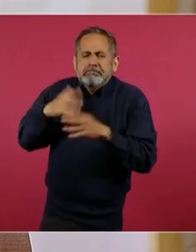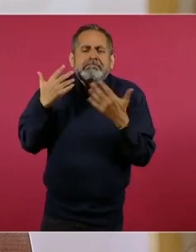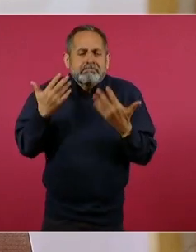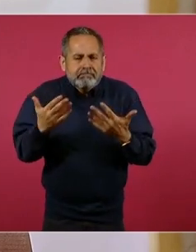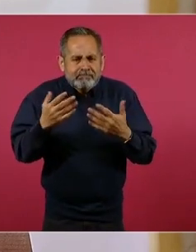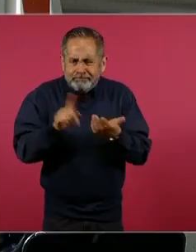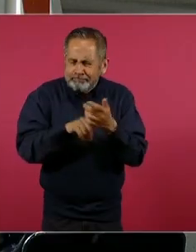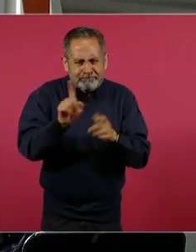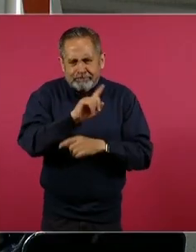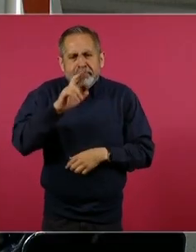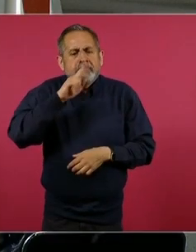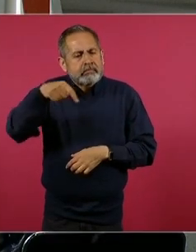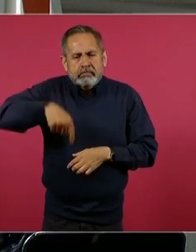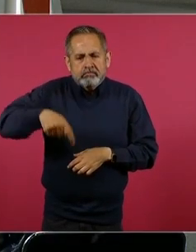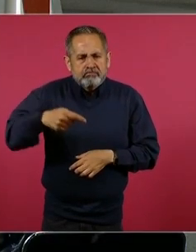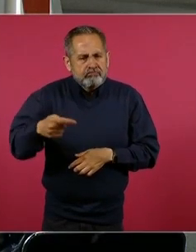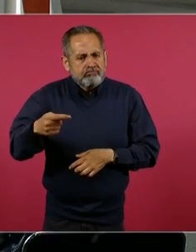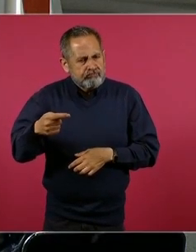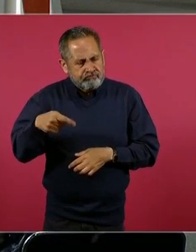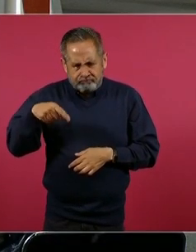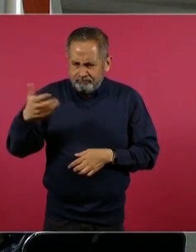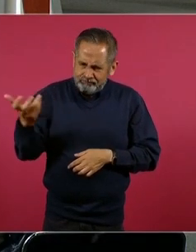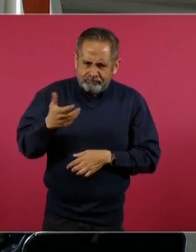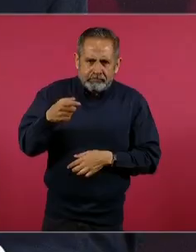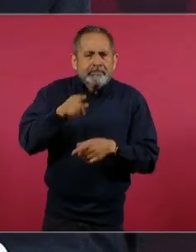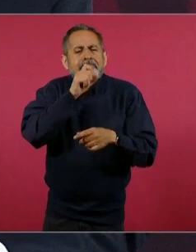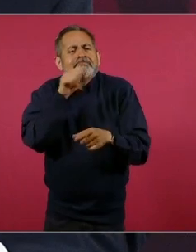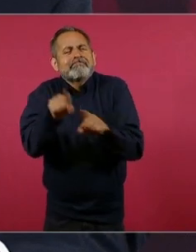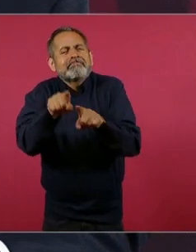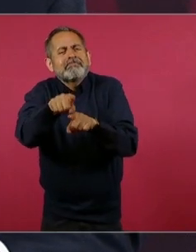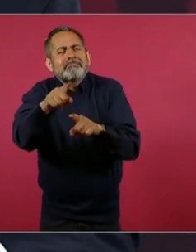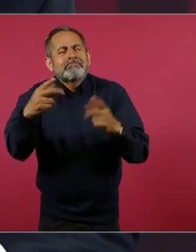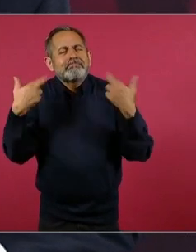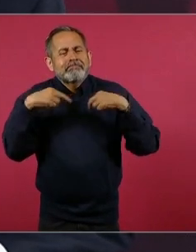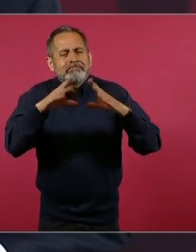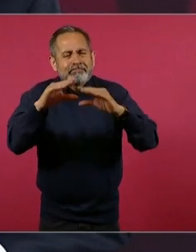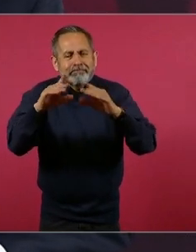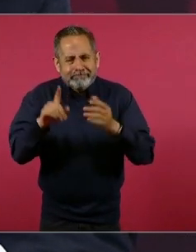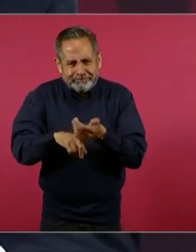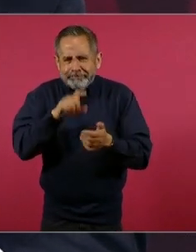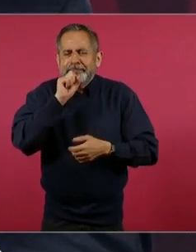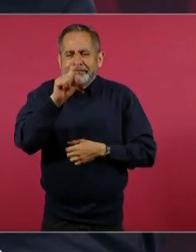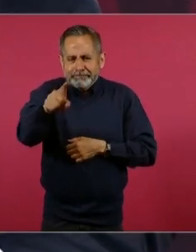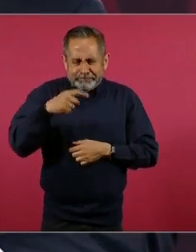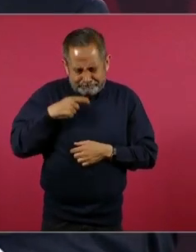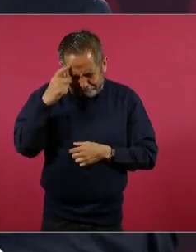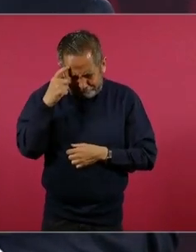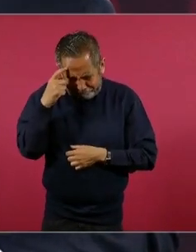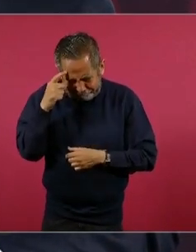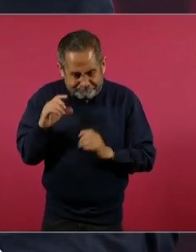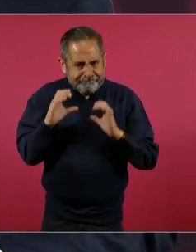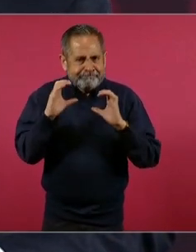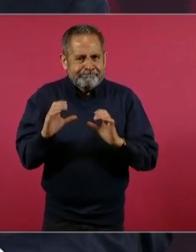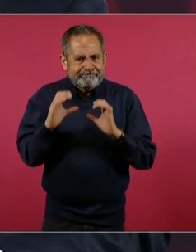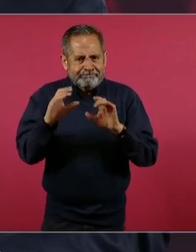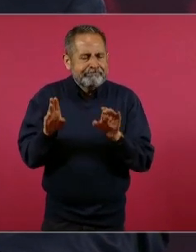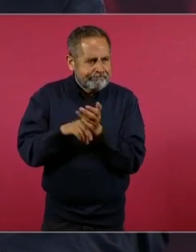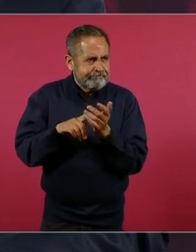un poco lo que decía tu maestro, o sea, cuidado, ¿sí?, con